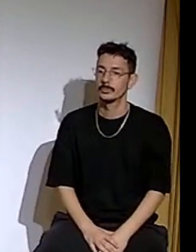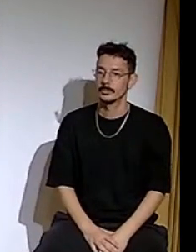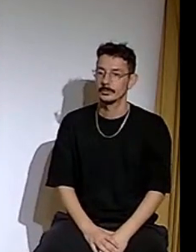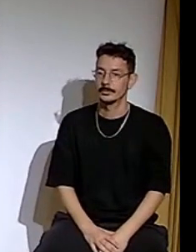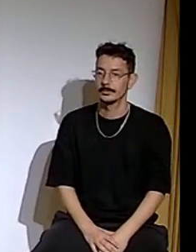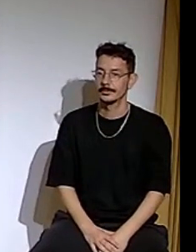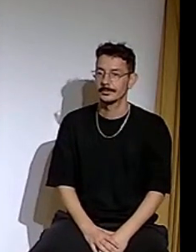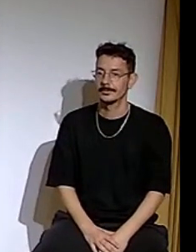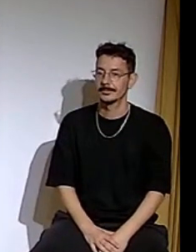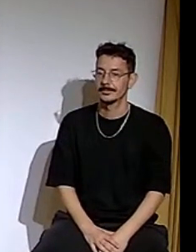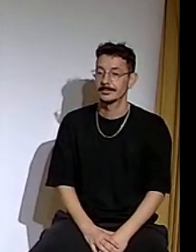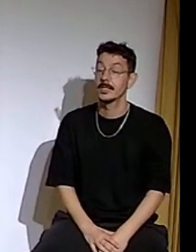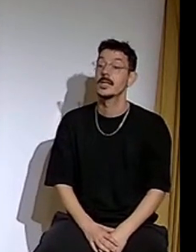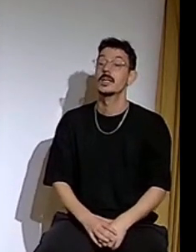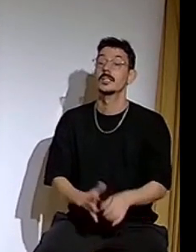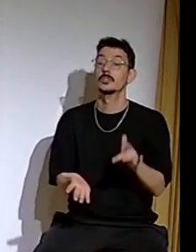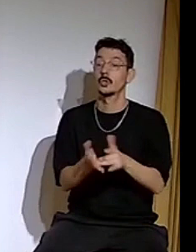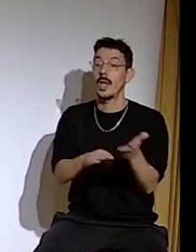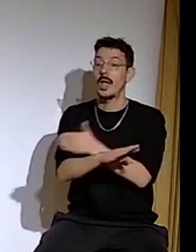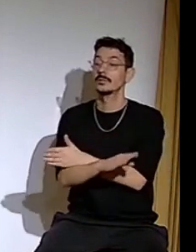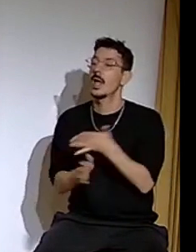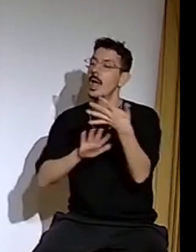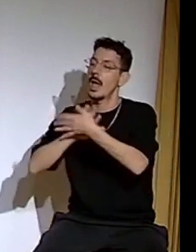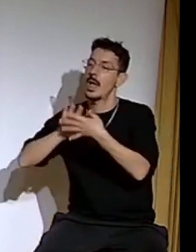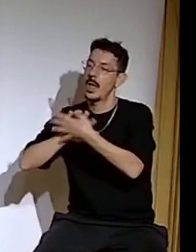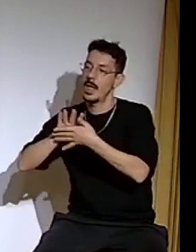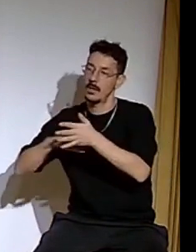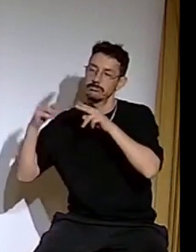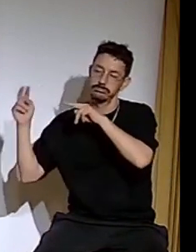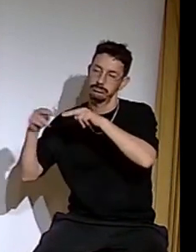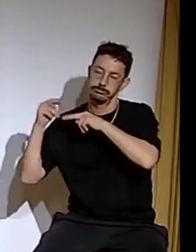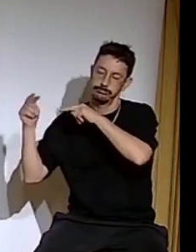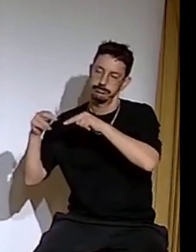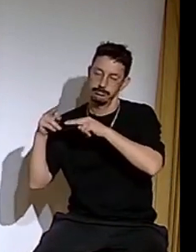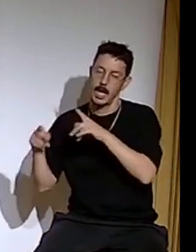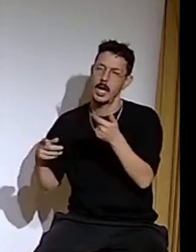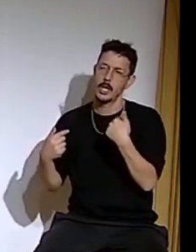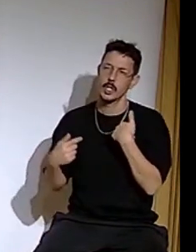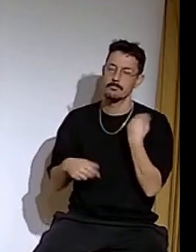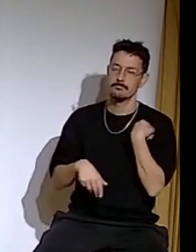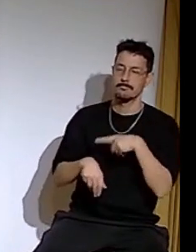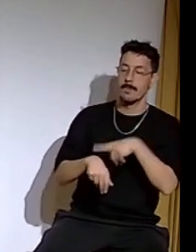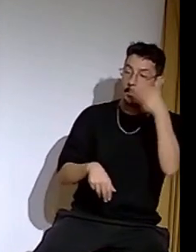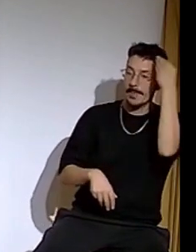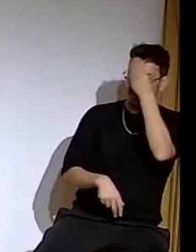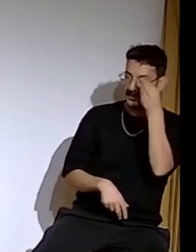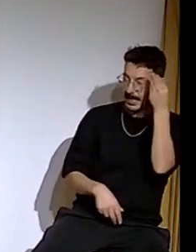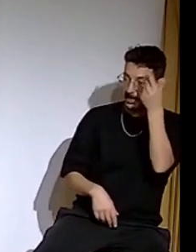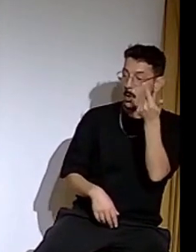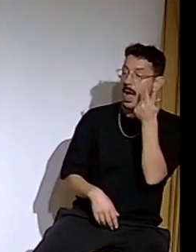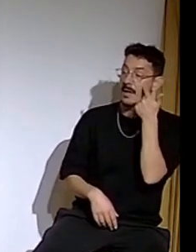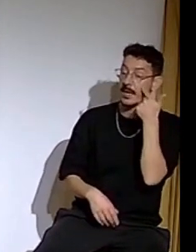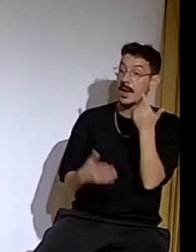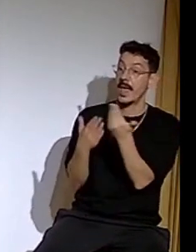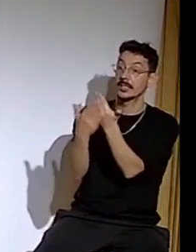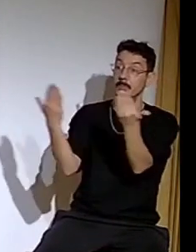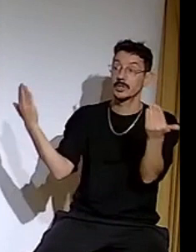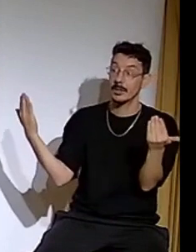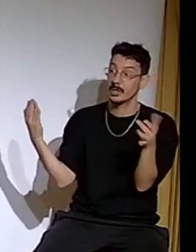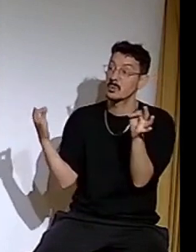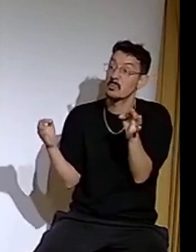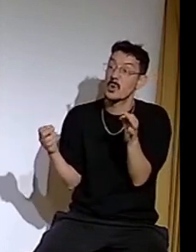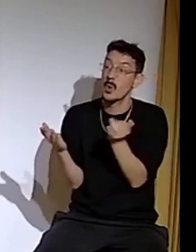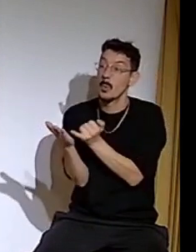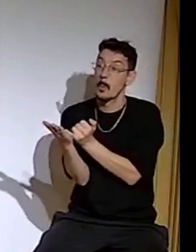y nada mientras estabais hablando vosotros estaba así un poco como pensando en que esta expo en realidad es